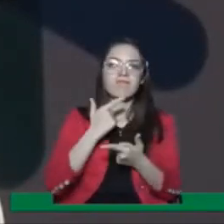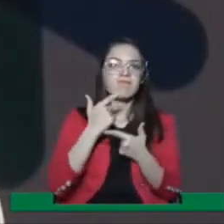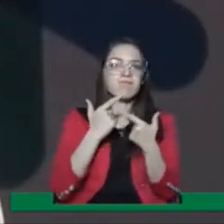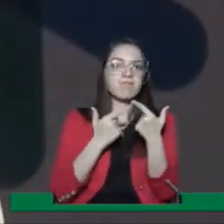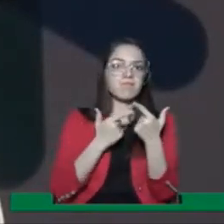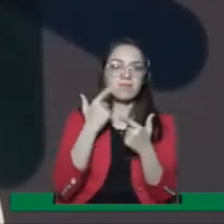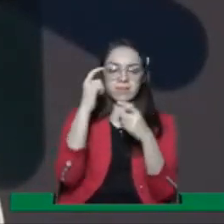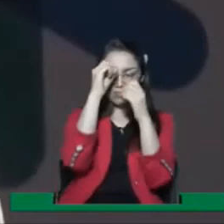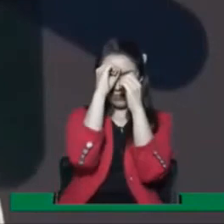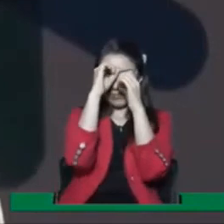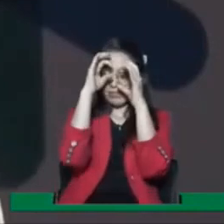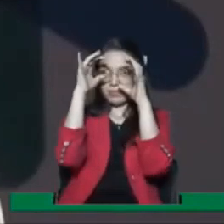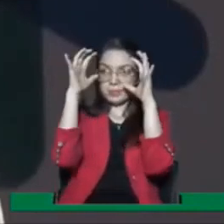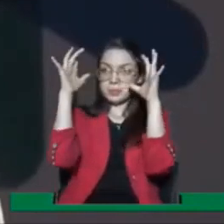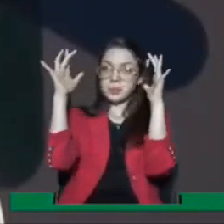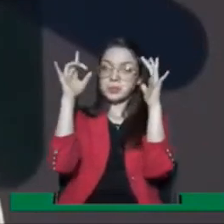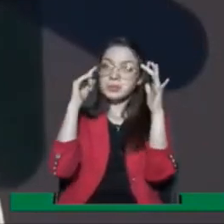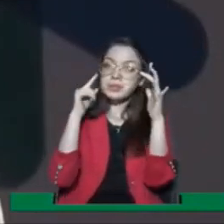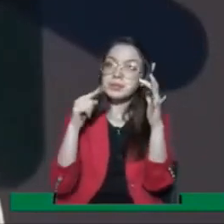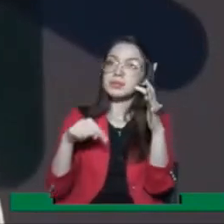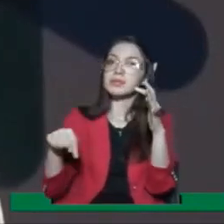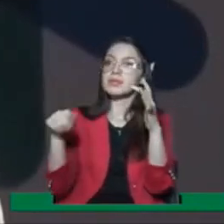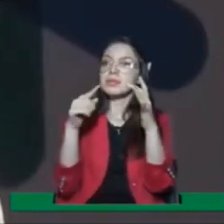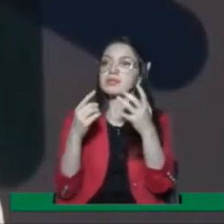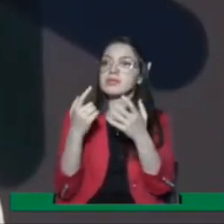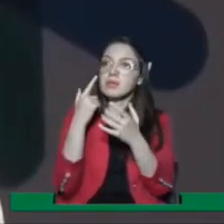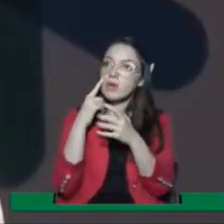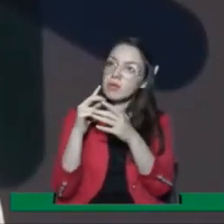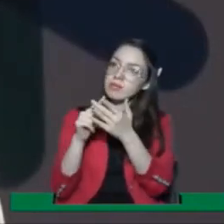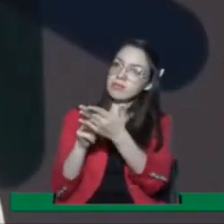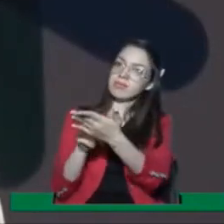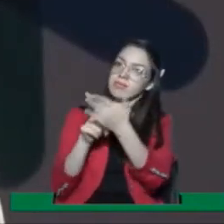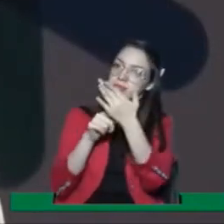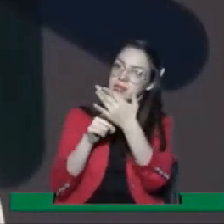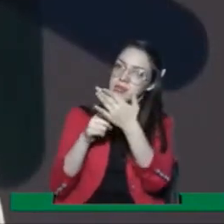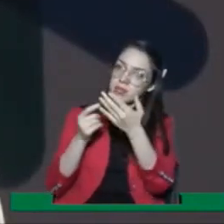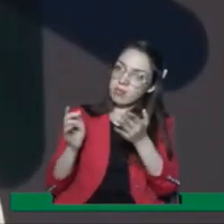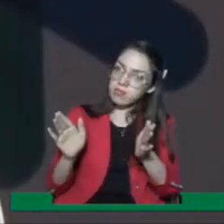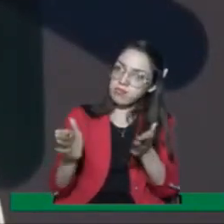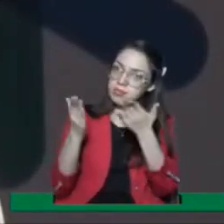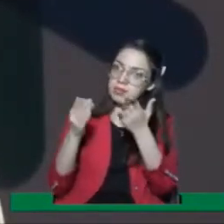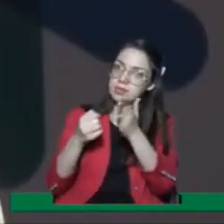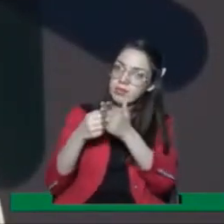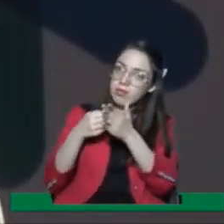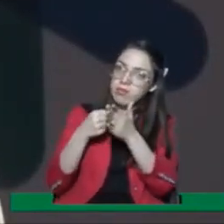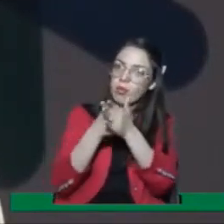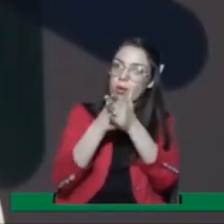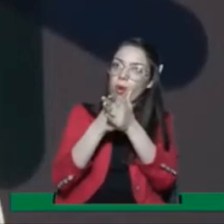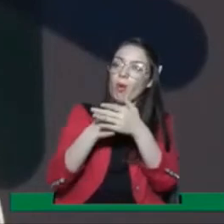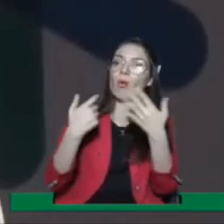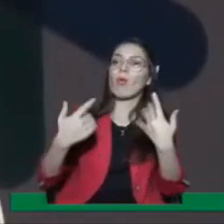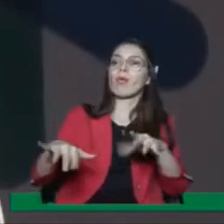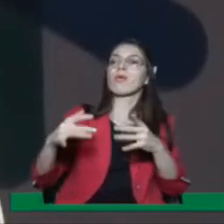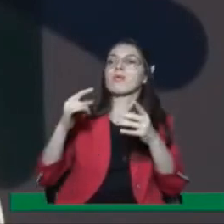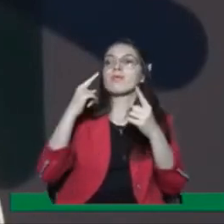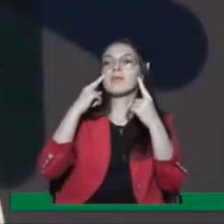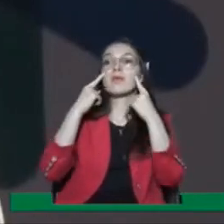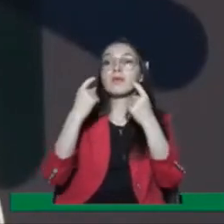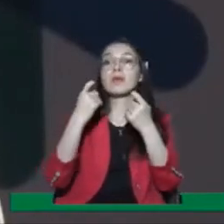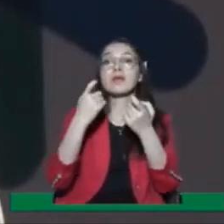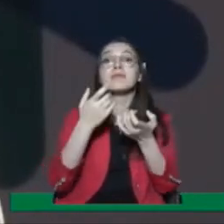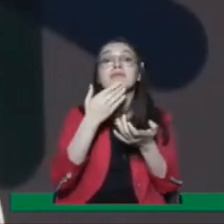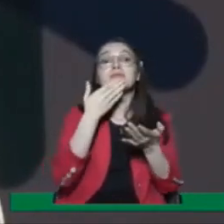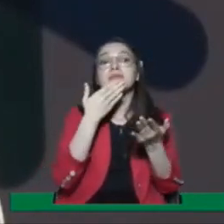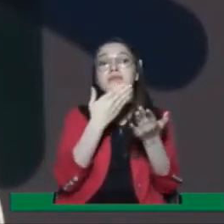esos sueños porque el sueño los sueños colectivos creo que tienen un mayor impulso y gracias también a todos los organizadores del evento